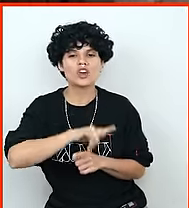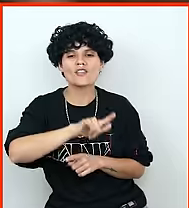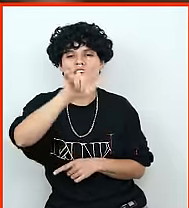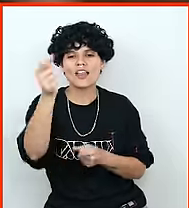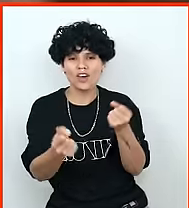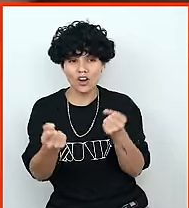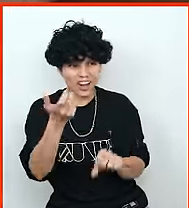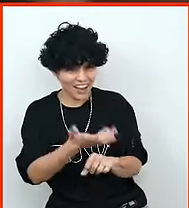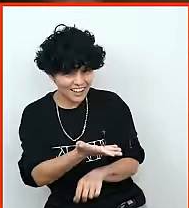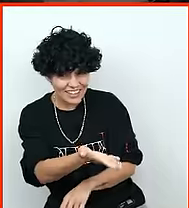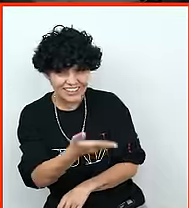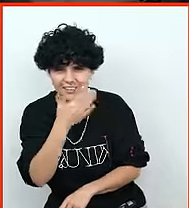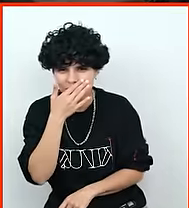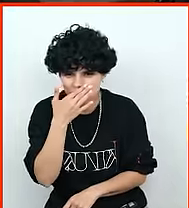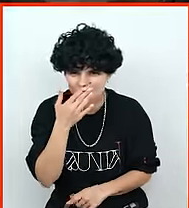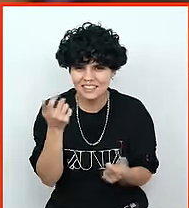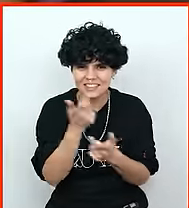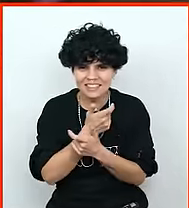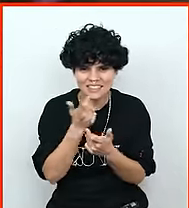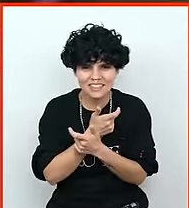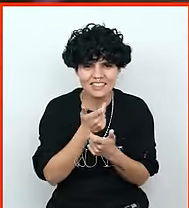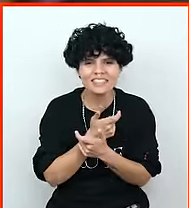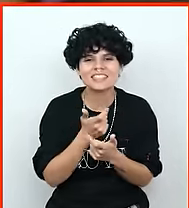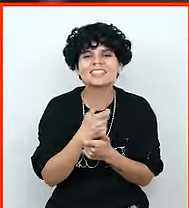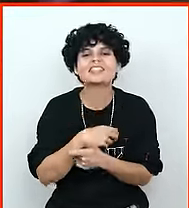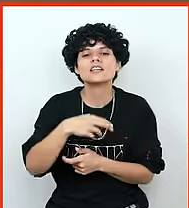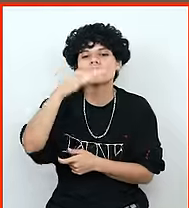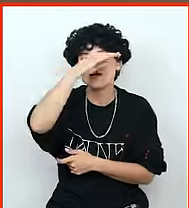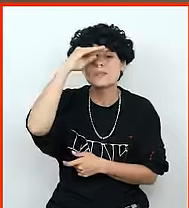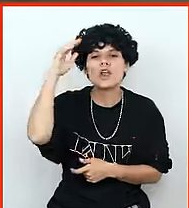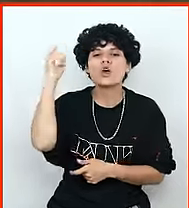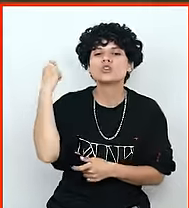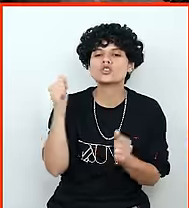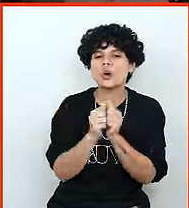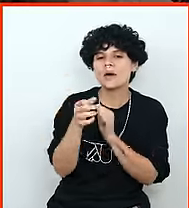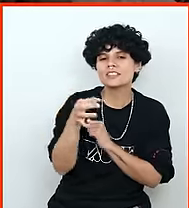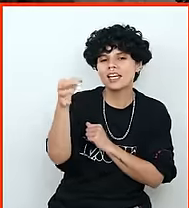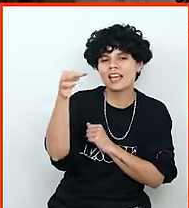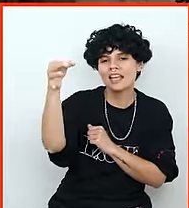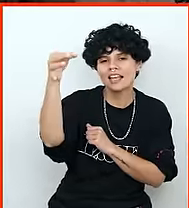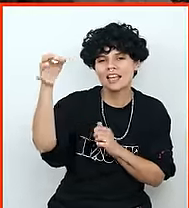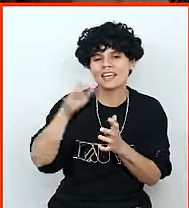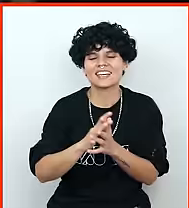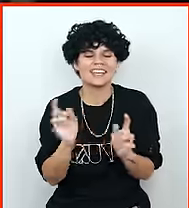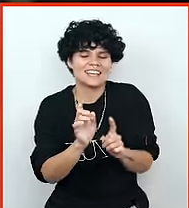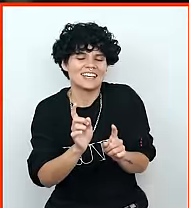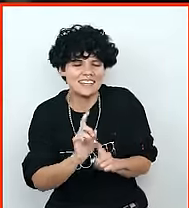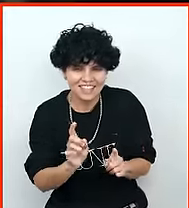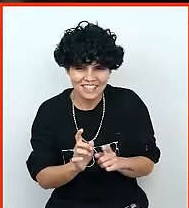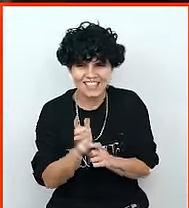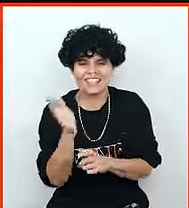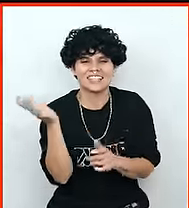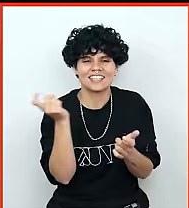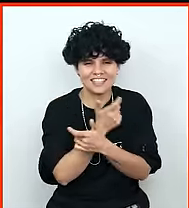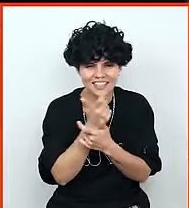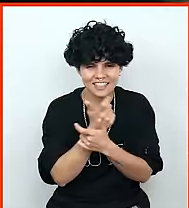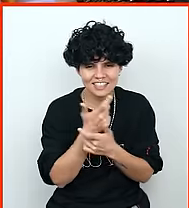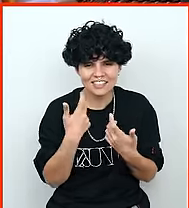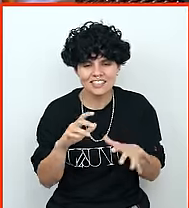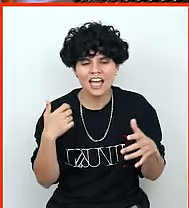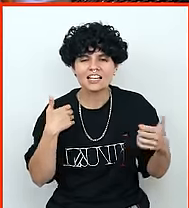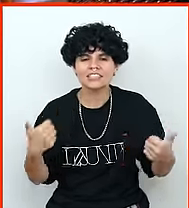Papelucho aviador. Existe. Papelucho marihuanero. Papelucho y marcianeque. No, buena, muy bien.